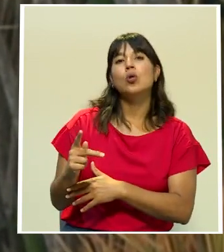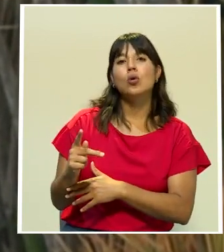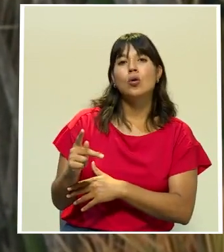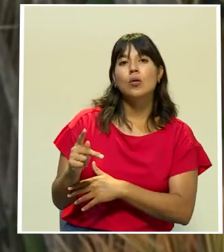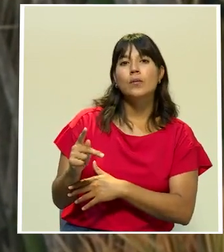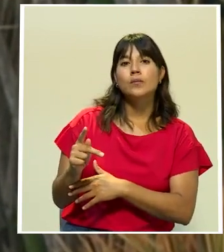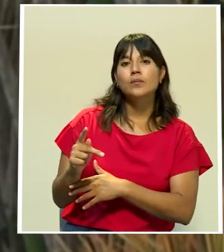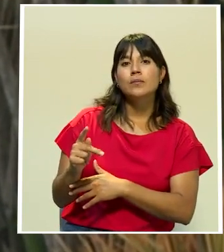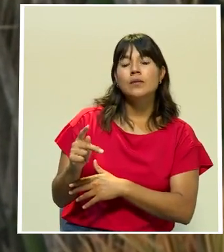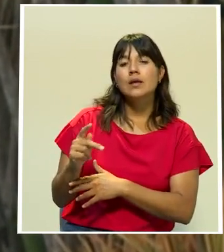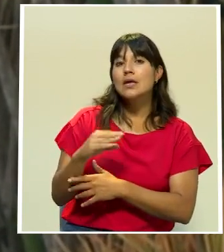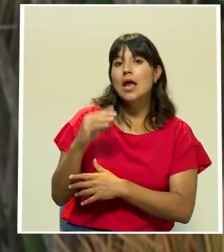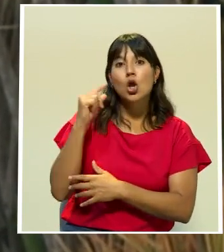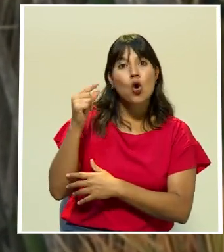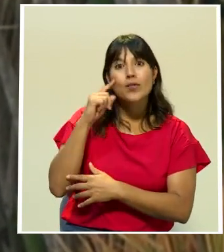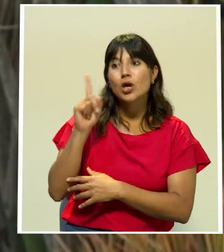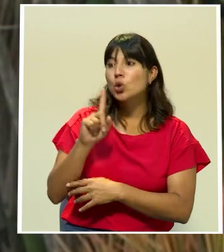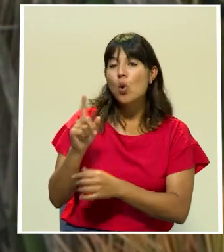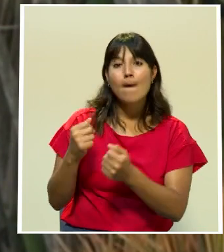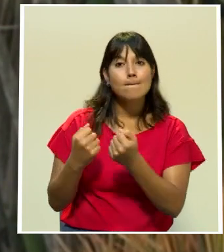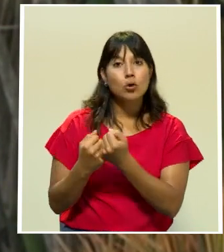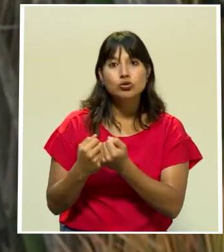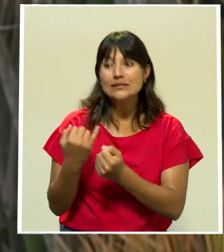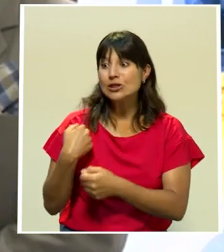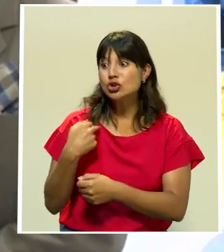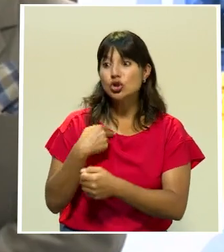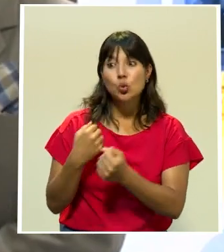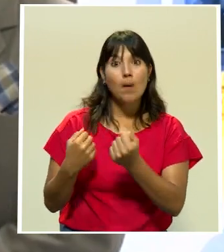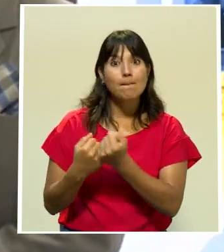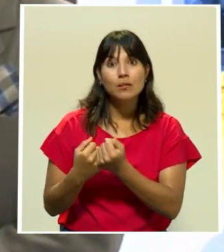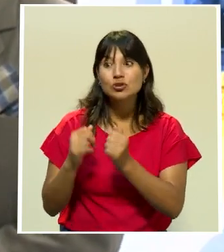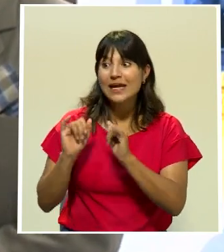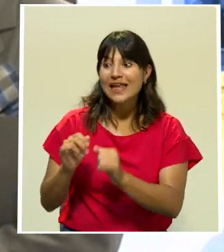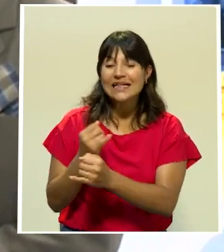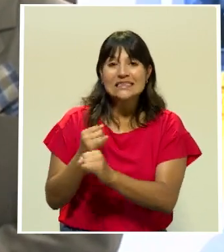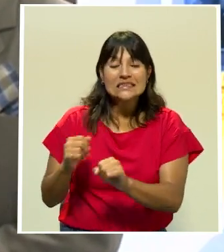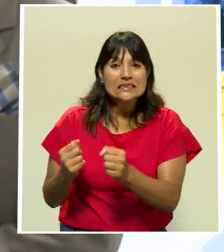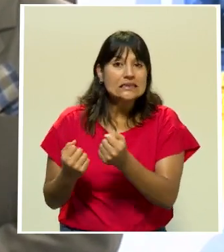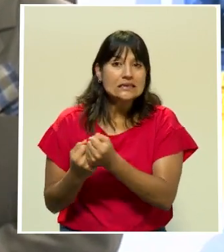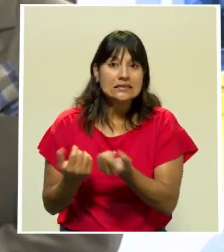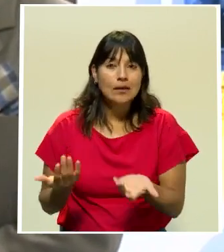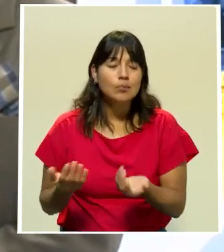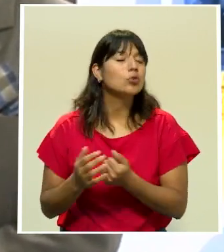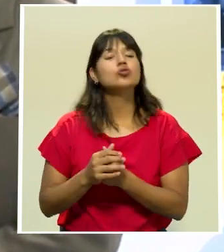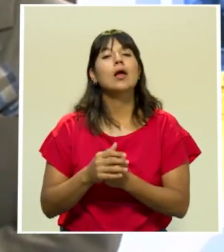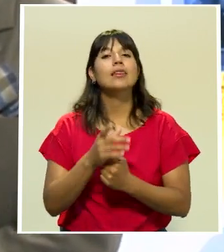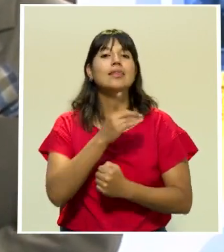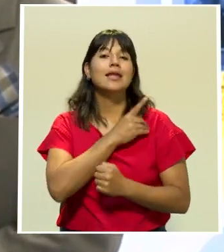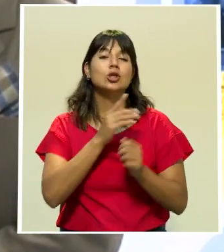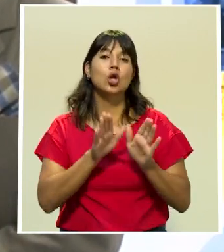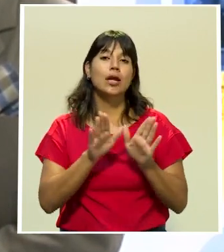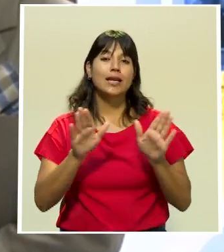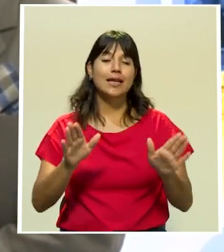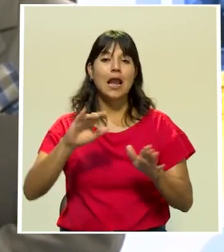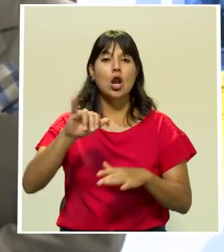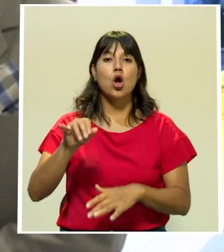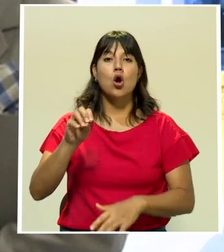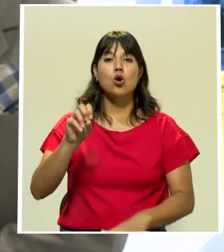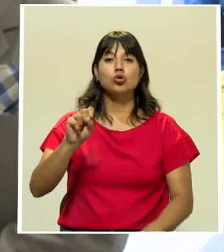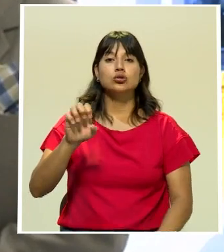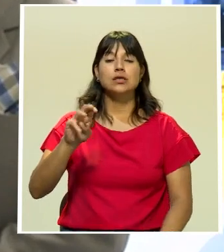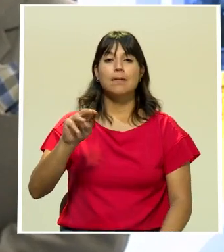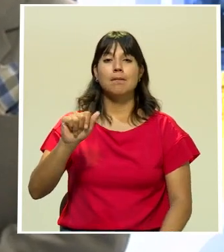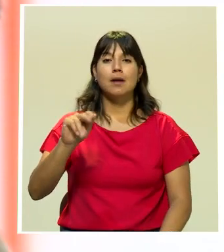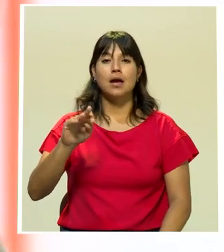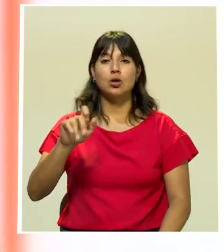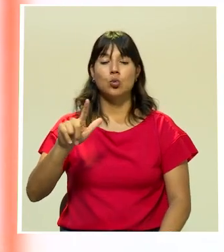ha decidido apoyar y que ahora se quedarían desamparadas. El director general de la Dirección de Bandas, José Manuel Sáenz, señala que este